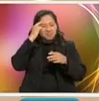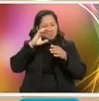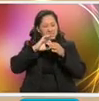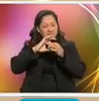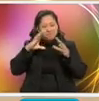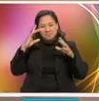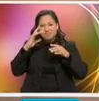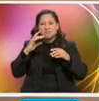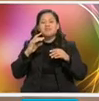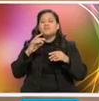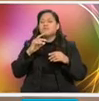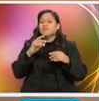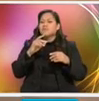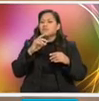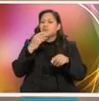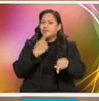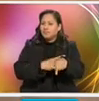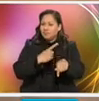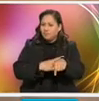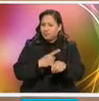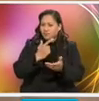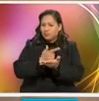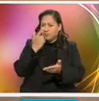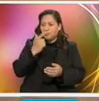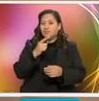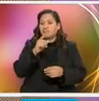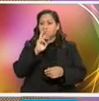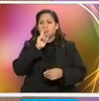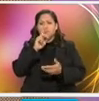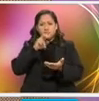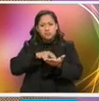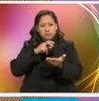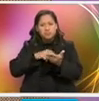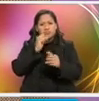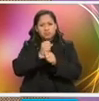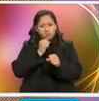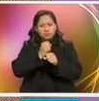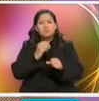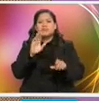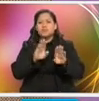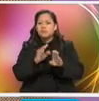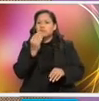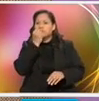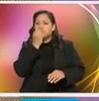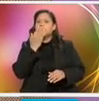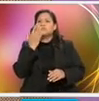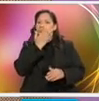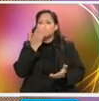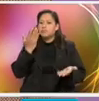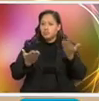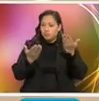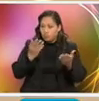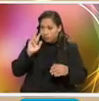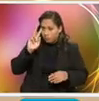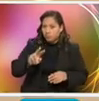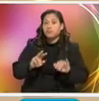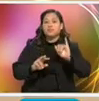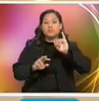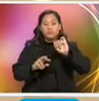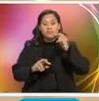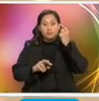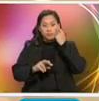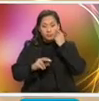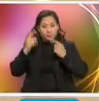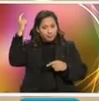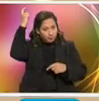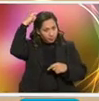y esto, bueno, podría evitarse, contenerse o mejorarse a través de una alimentación rica y balanceada, ¿no es así? Fíjate que el